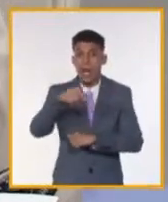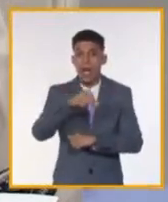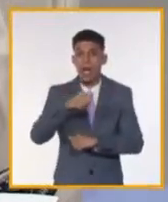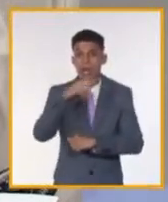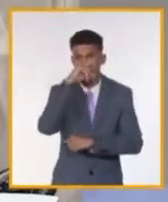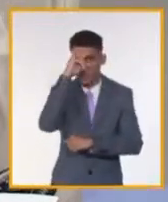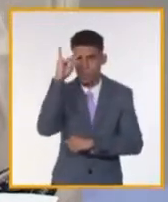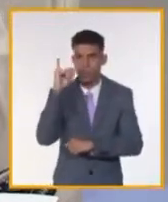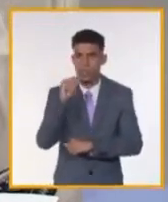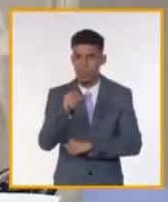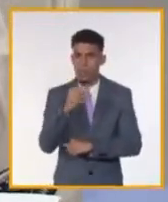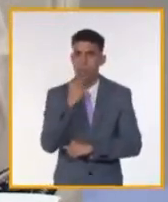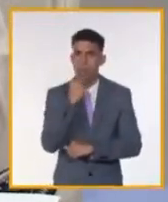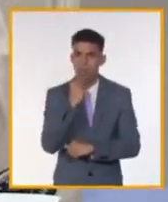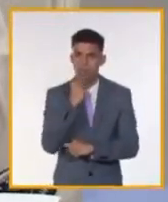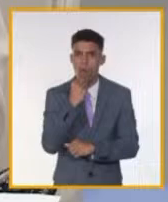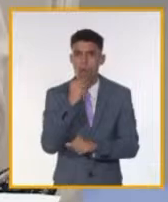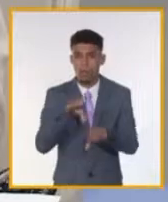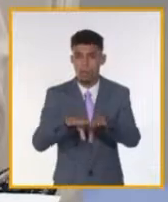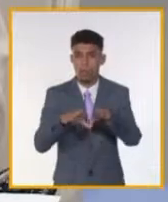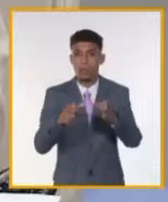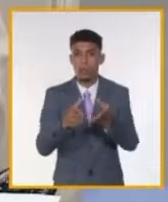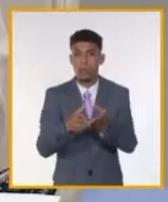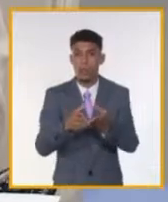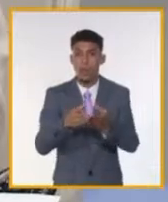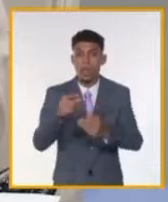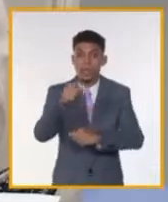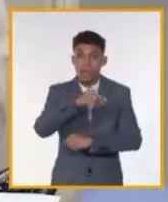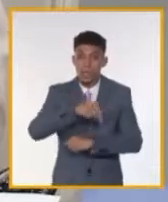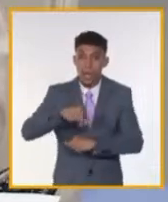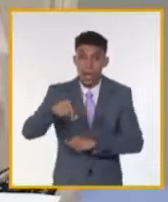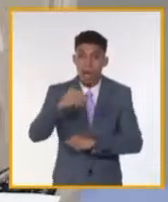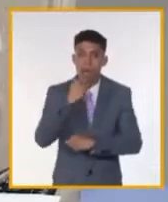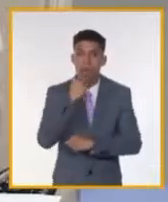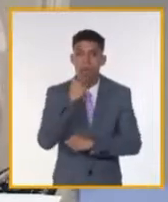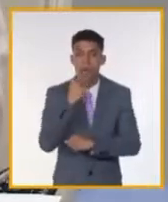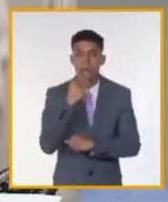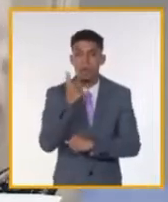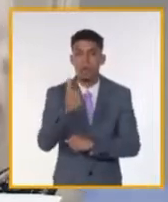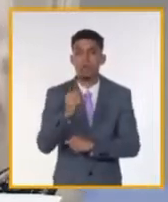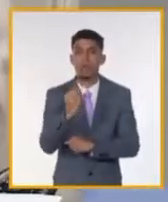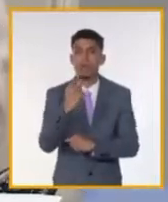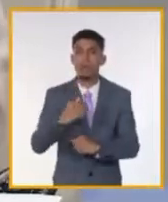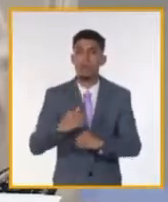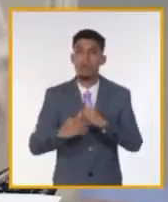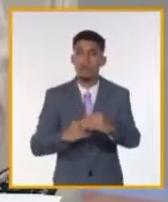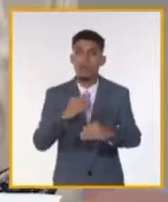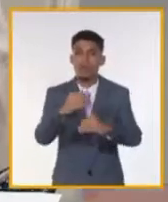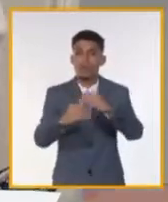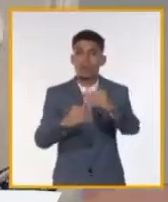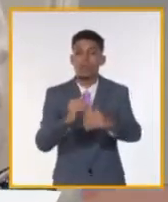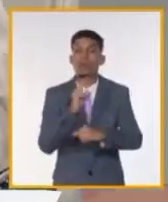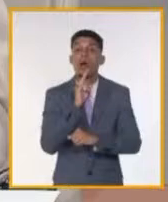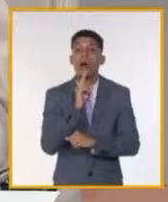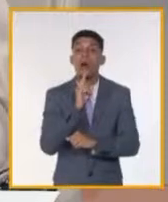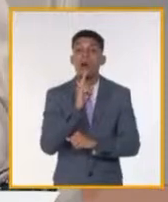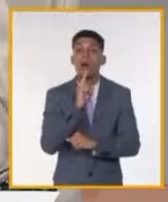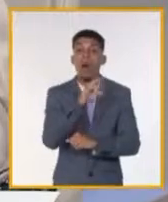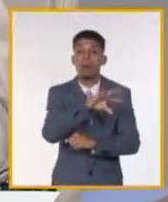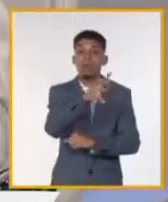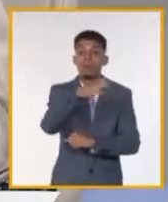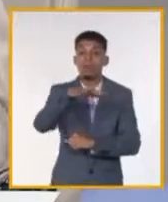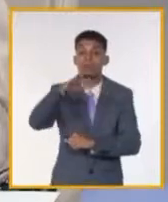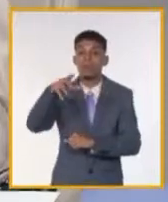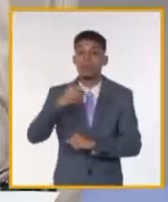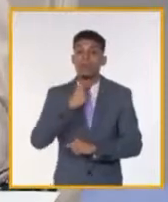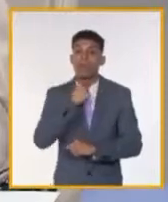condiciones naturales y climatológicas para que la sal precipite después de un proceso de evaporación del agua de mar. Allí los frentes fríos